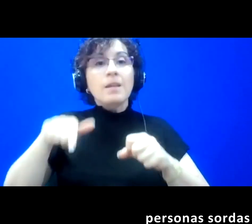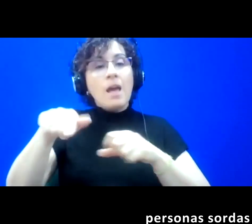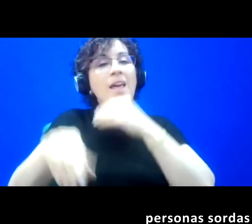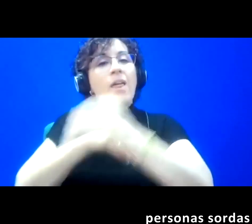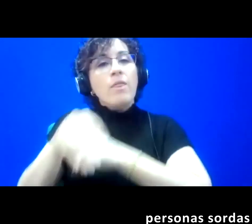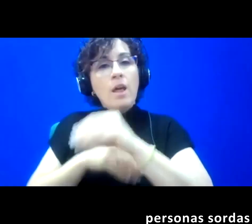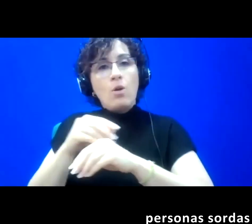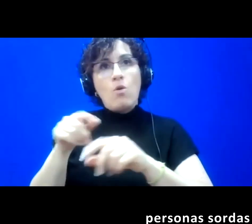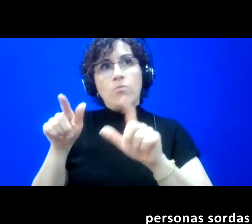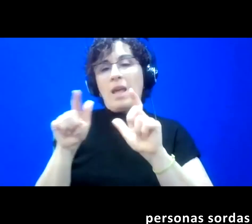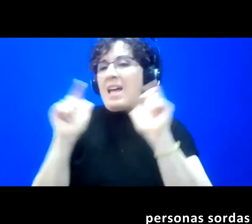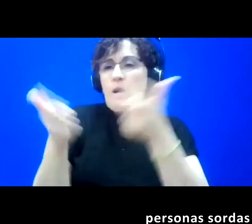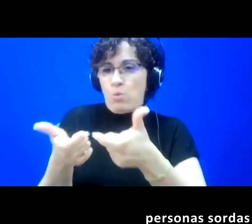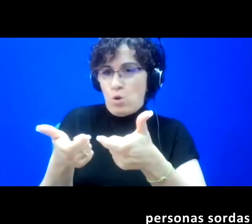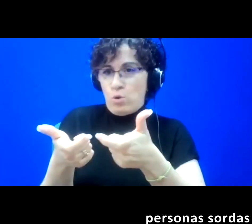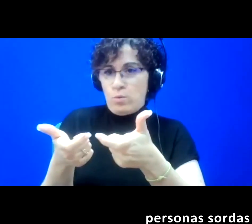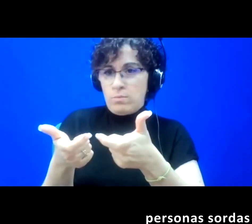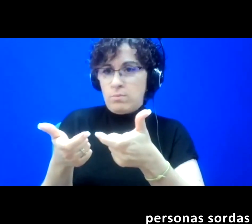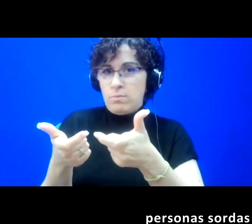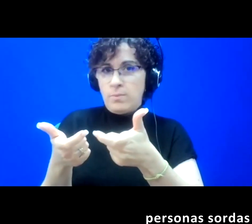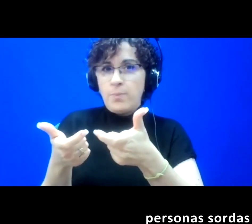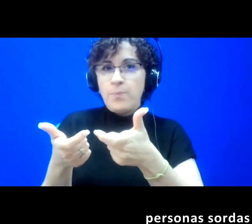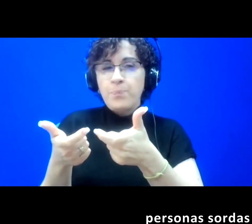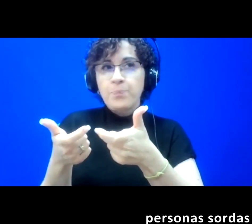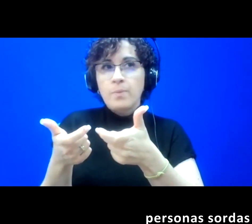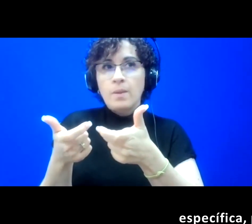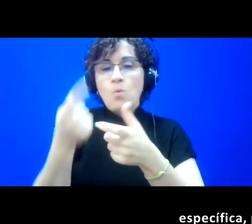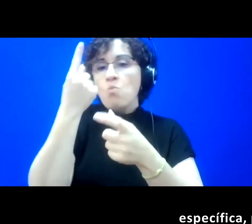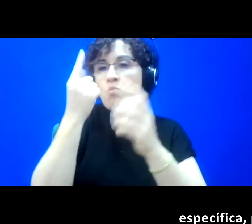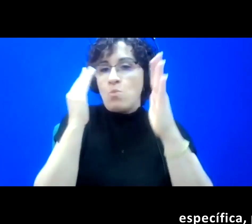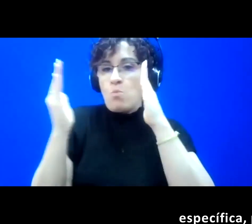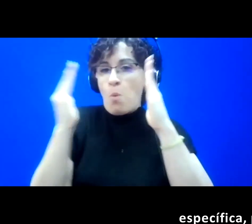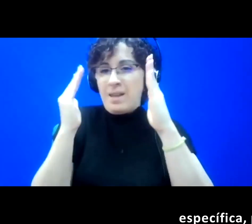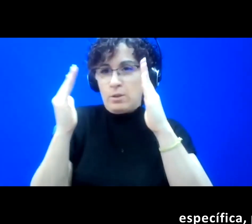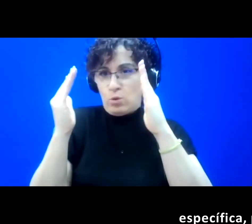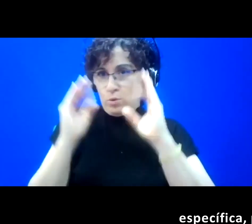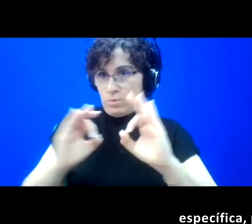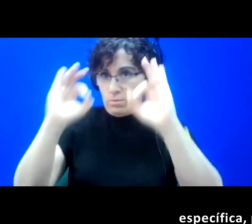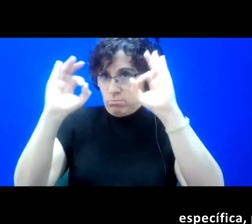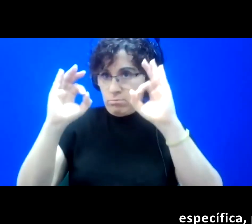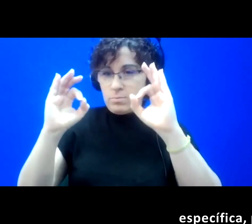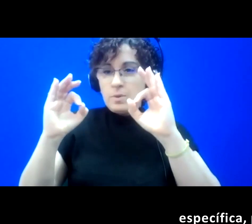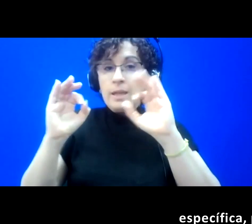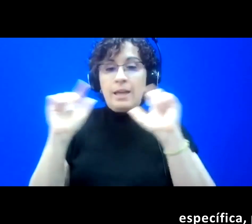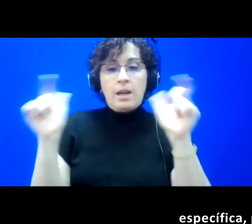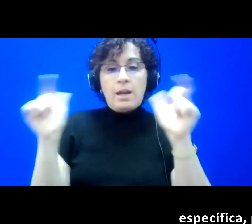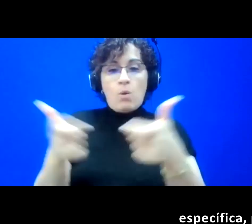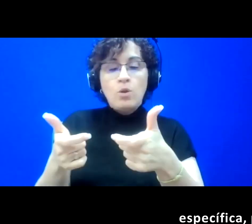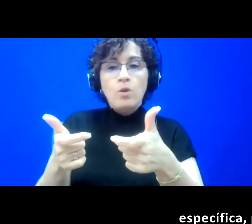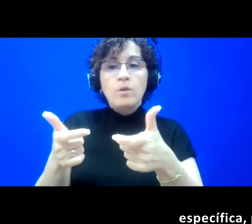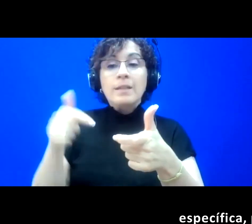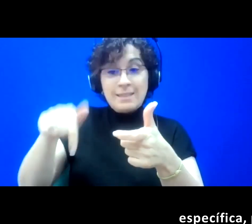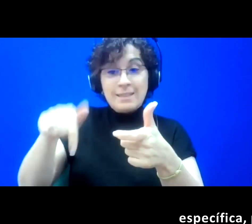reunieron en una ocasión especial, específica, para debatir